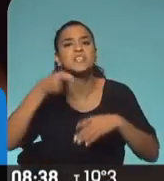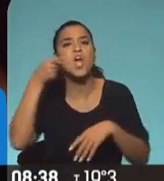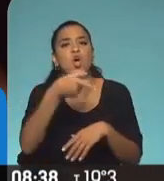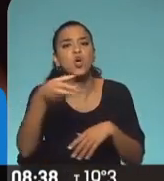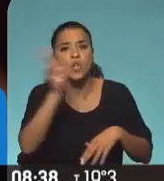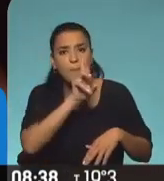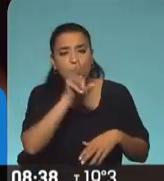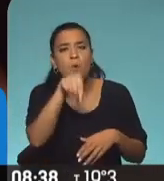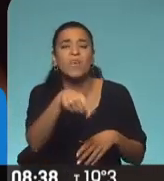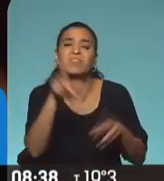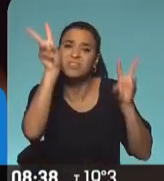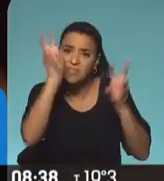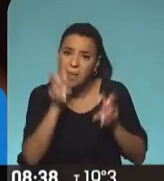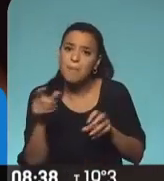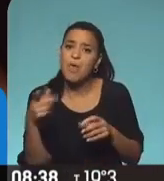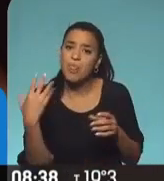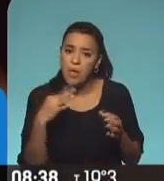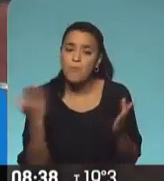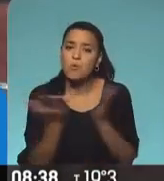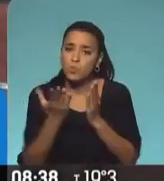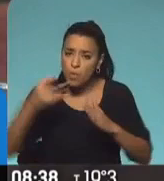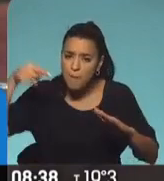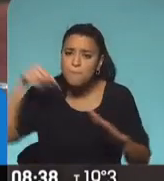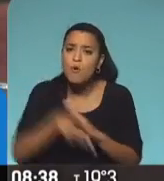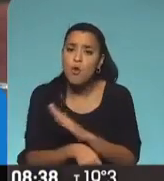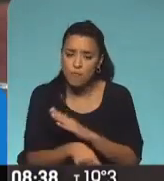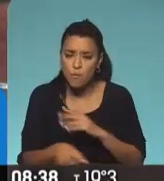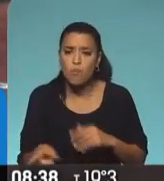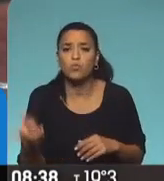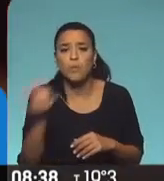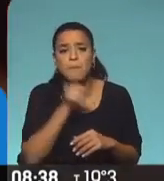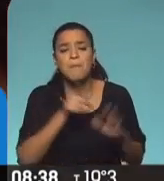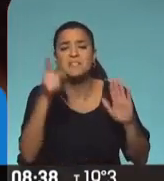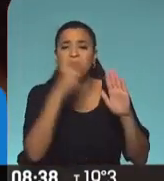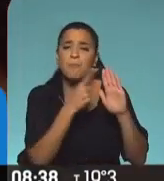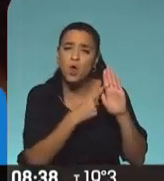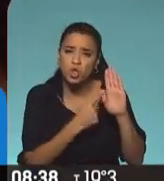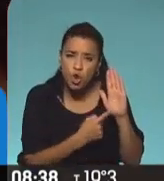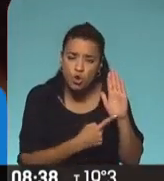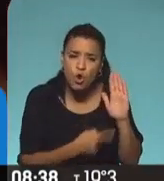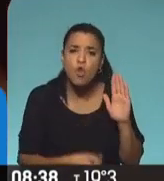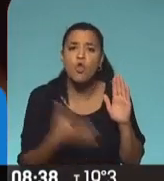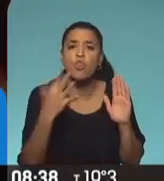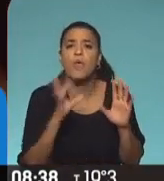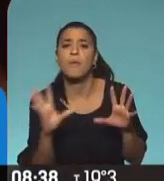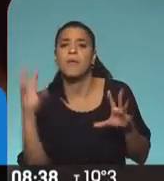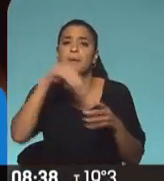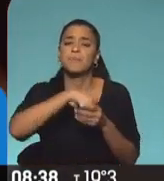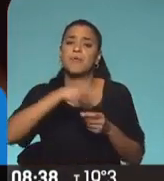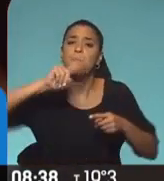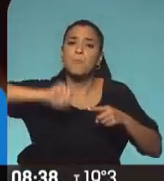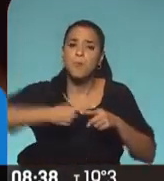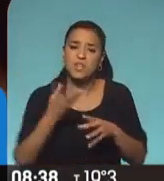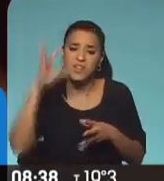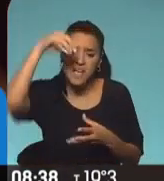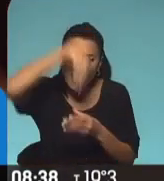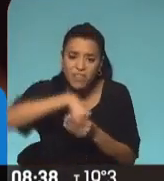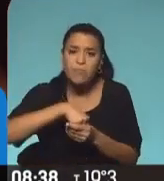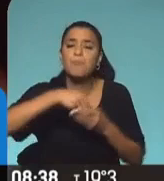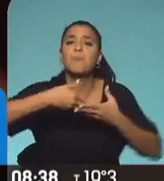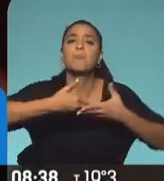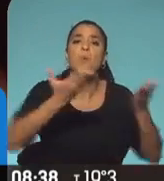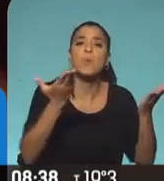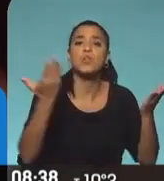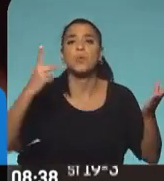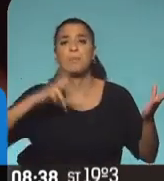empecé que es un tema que vamos a tener que estudiar más a fondo creo que este protocolo tiene que ser parte de una política institucional en lo público y en lo privado